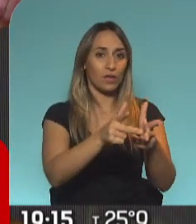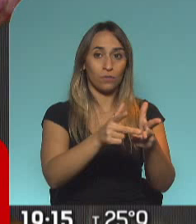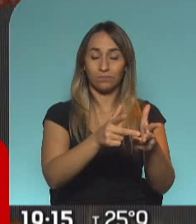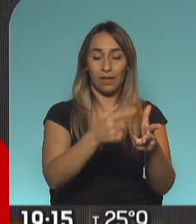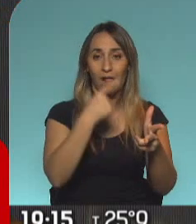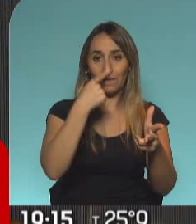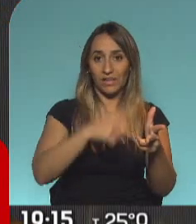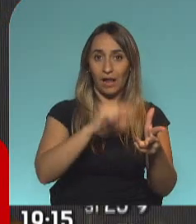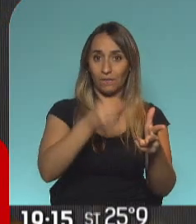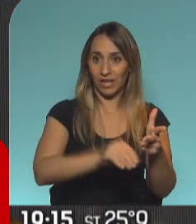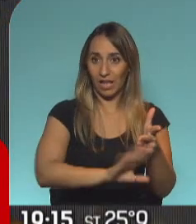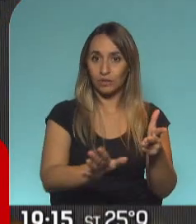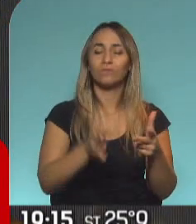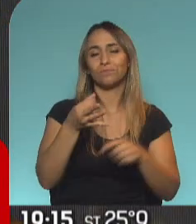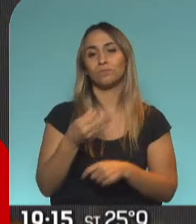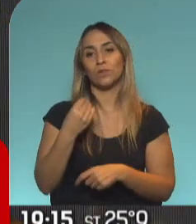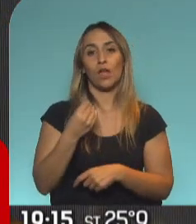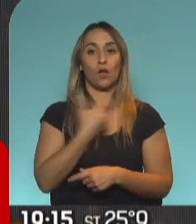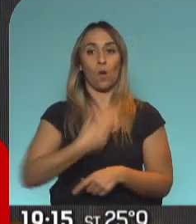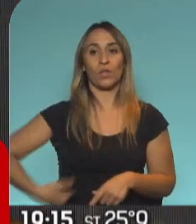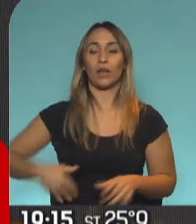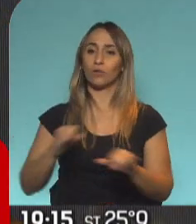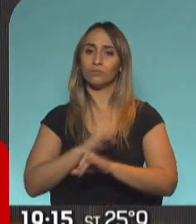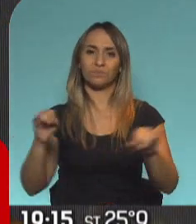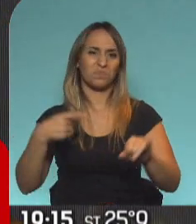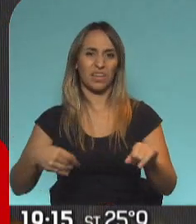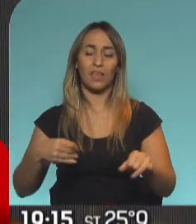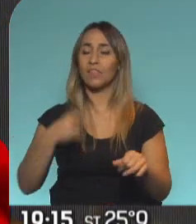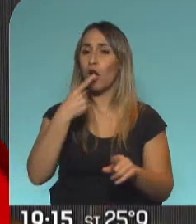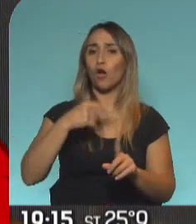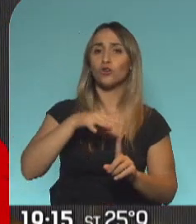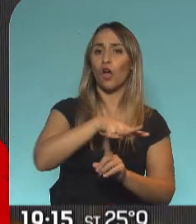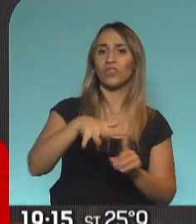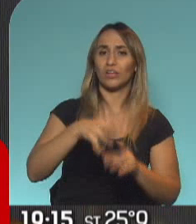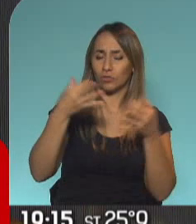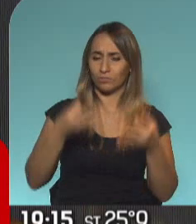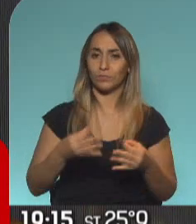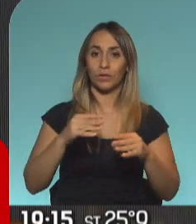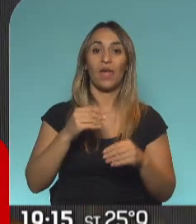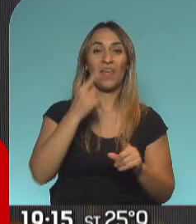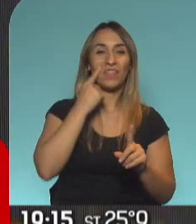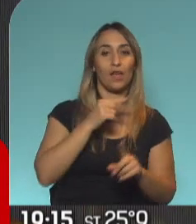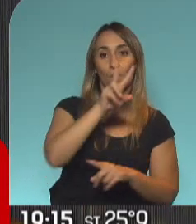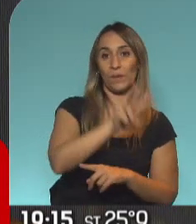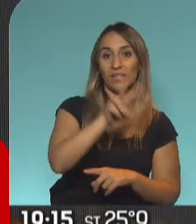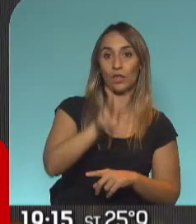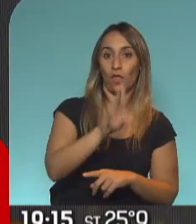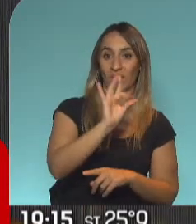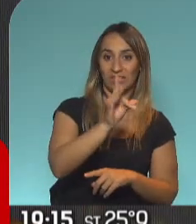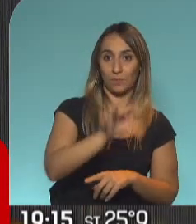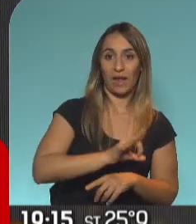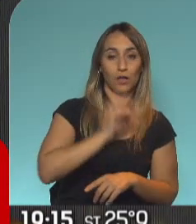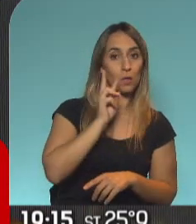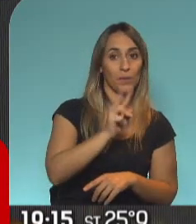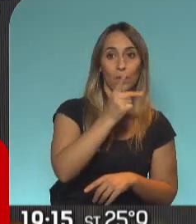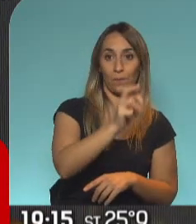instrumentarlo. No, de hecho la explicación que da el gobierno provincial es la siguiente. Dice, contexto, 22 de diciembre de 2020 es